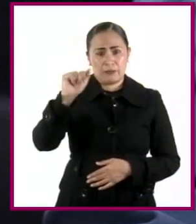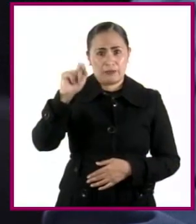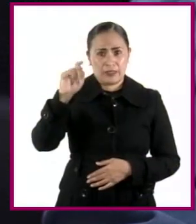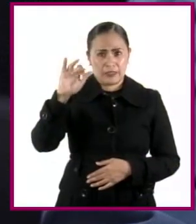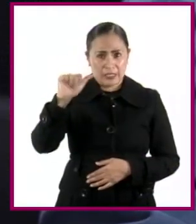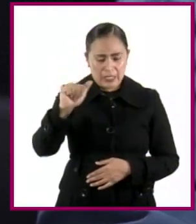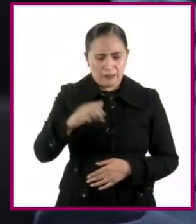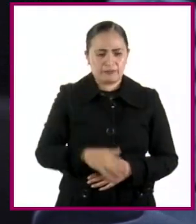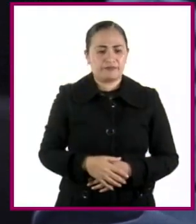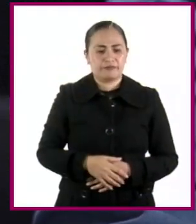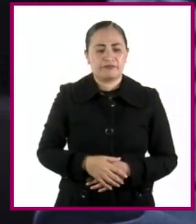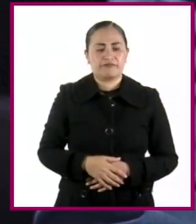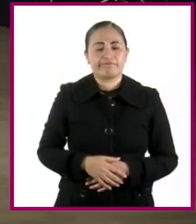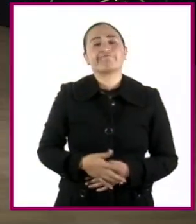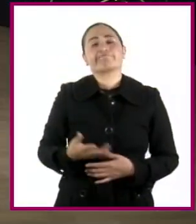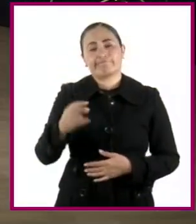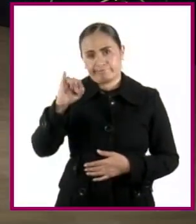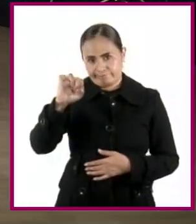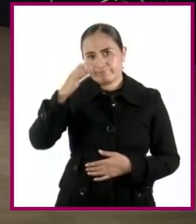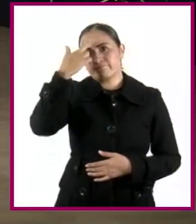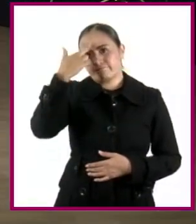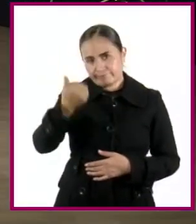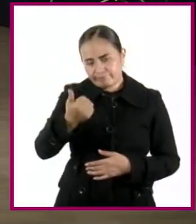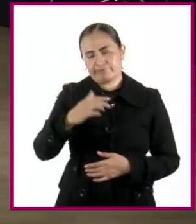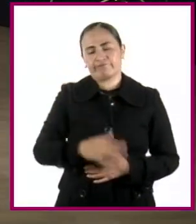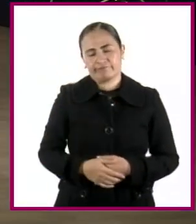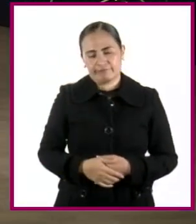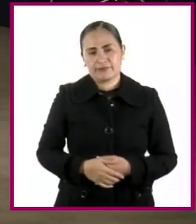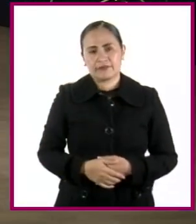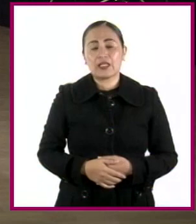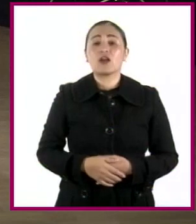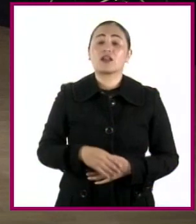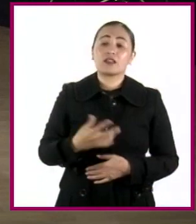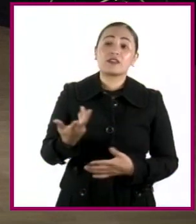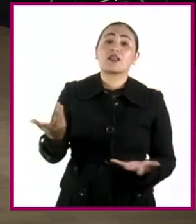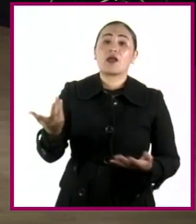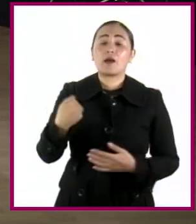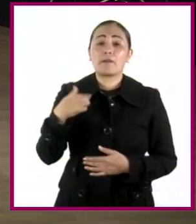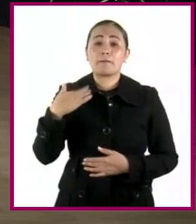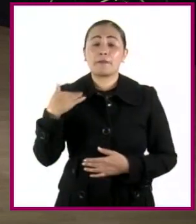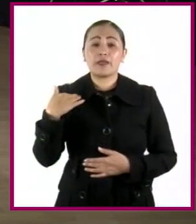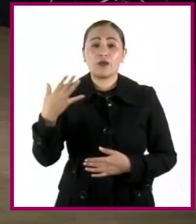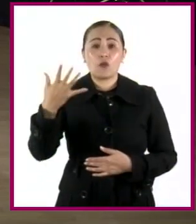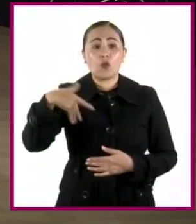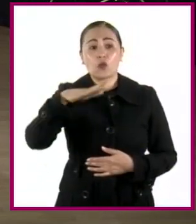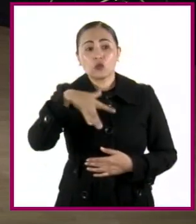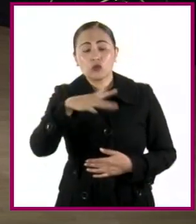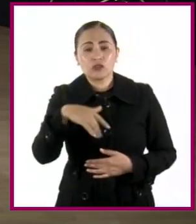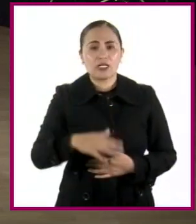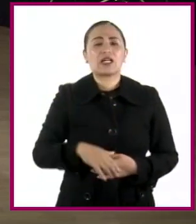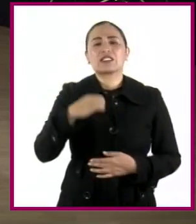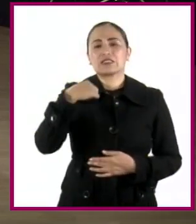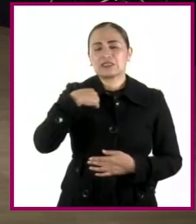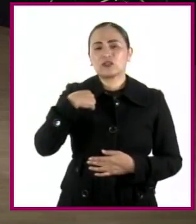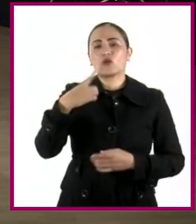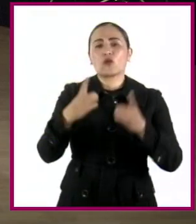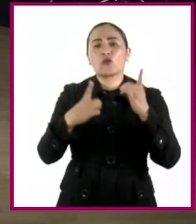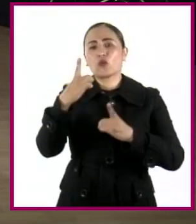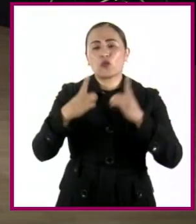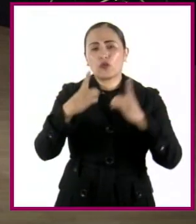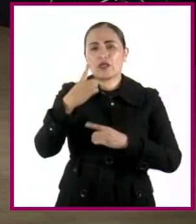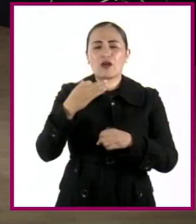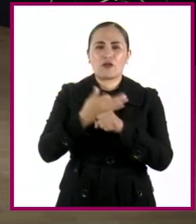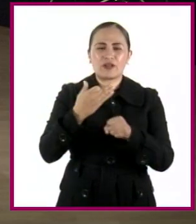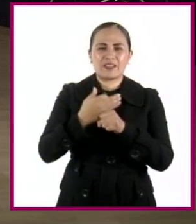Confirmo. Si no es al aire, no contesta. ¿Me buscaban, muchachos? Sí. Sí, tengo una duda. Es sobre